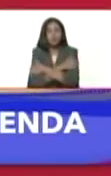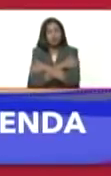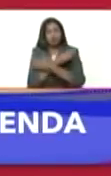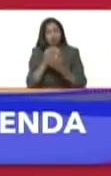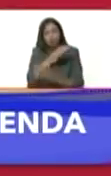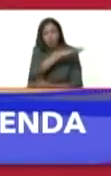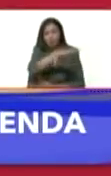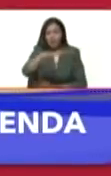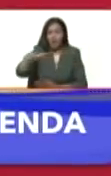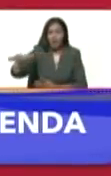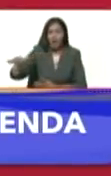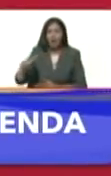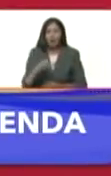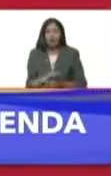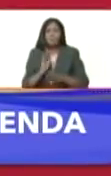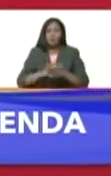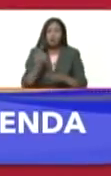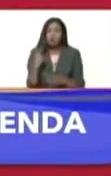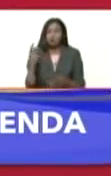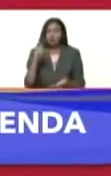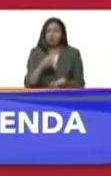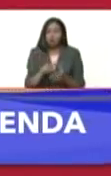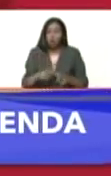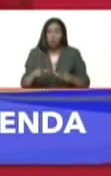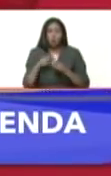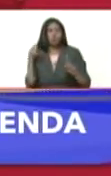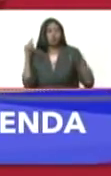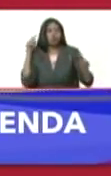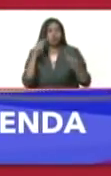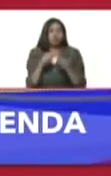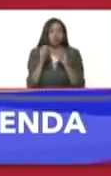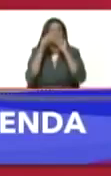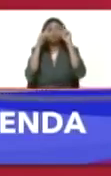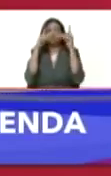llano. Porque hoy estamos llegando a una meta increíble.